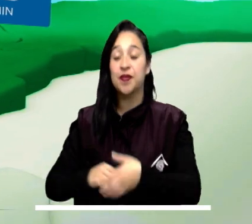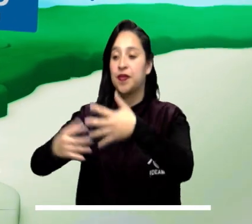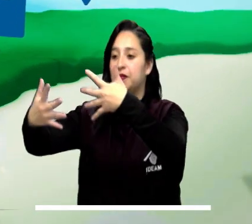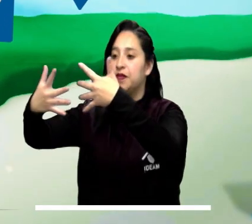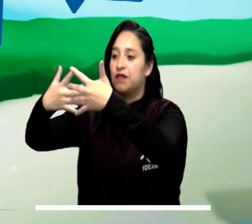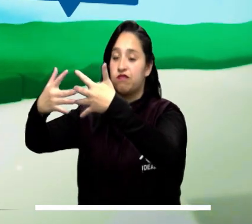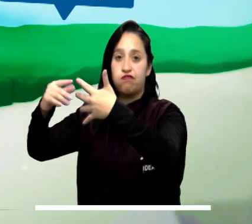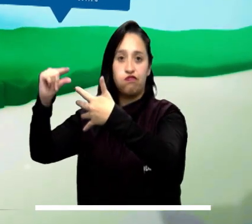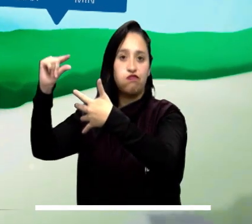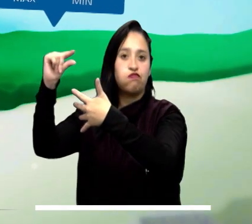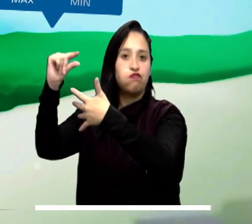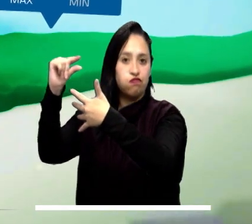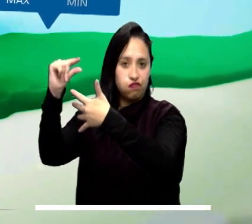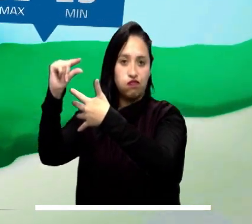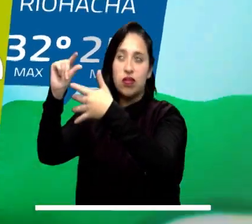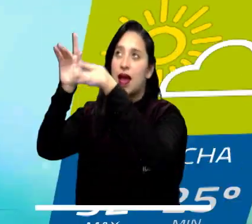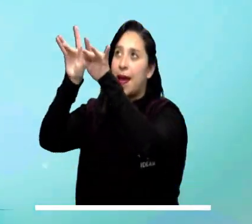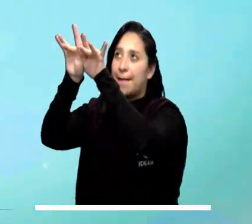Córdoba.